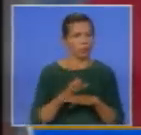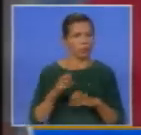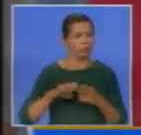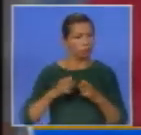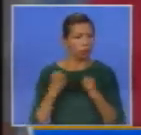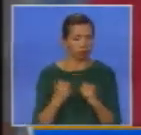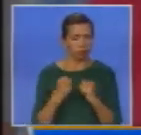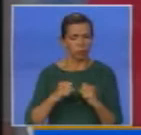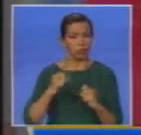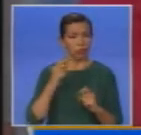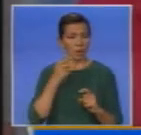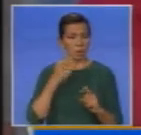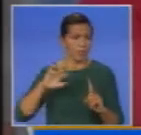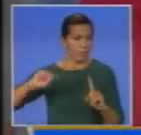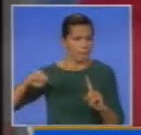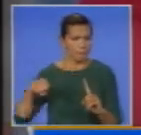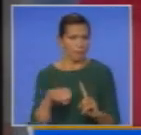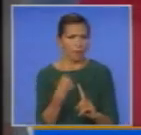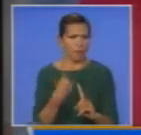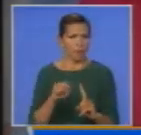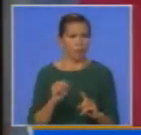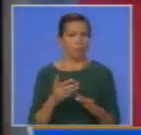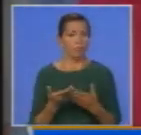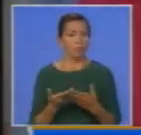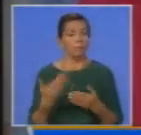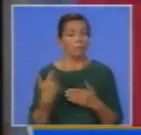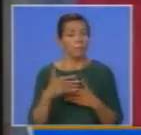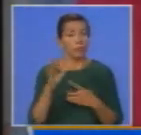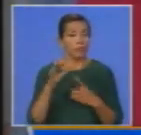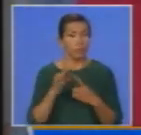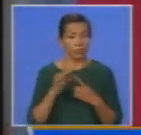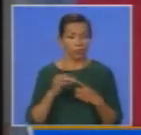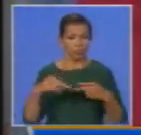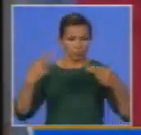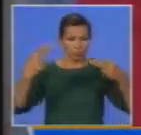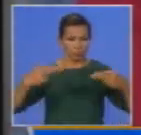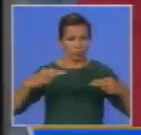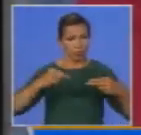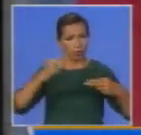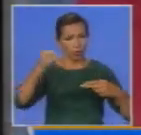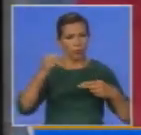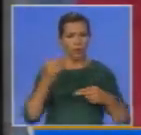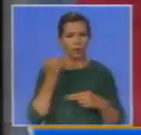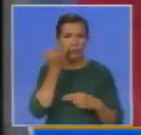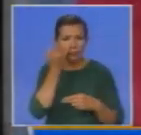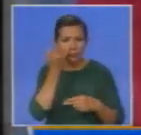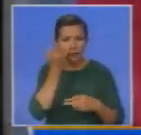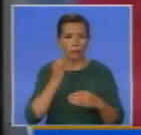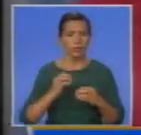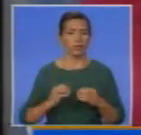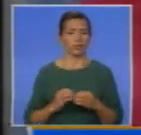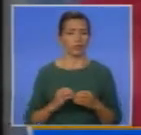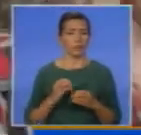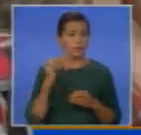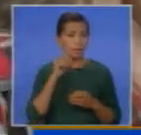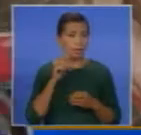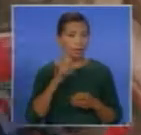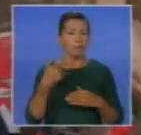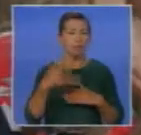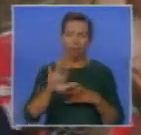está sucediendo, principalmente cuando se trata de mujeres migrantes en la frontera norte, de mujeres indígenas y